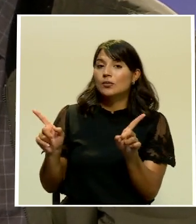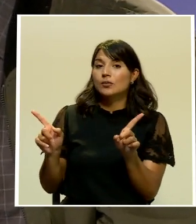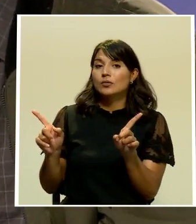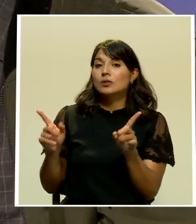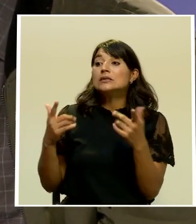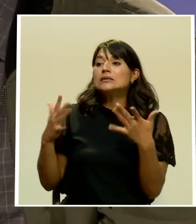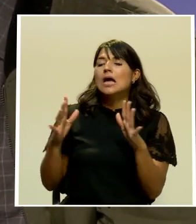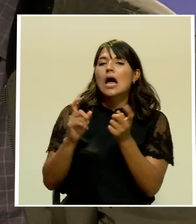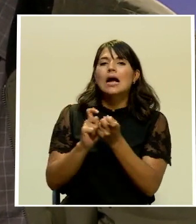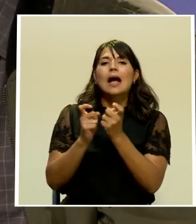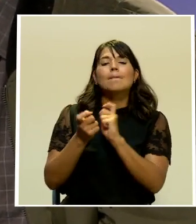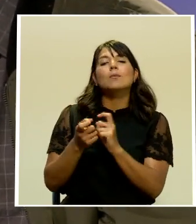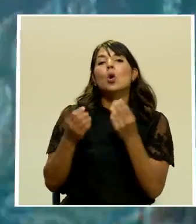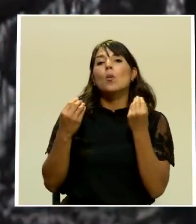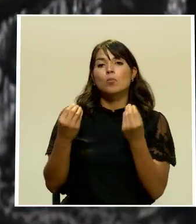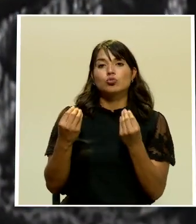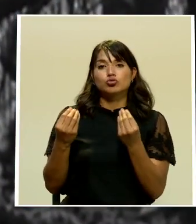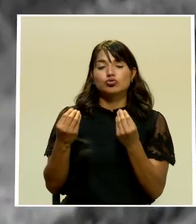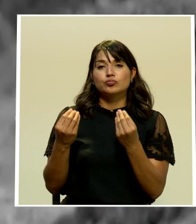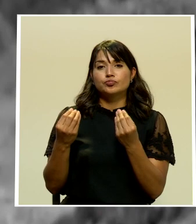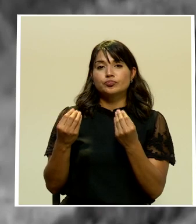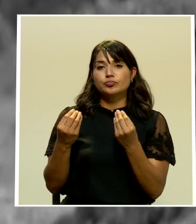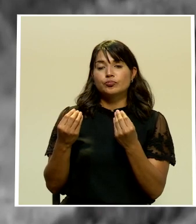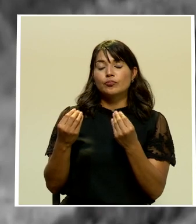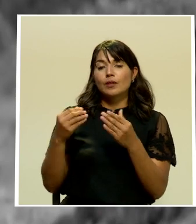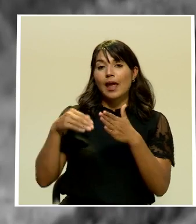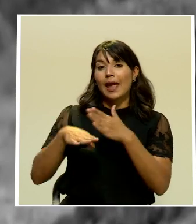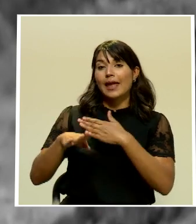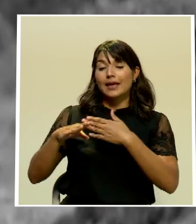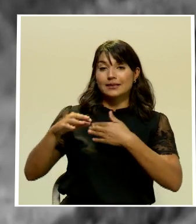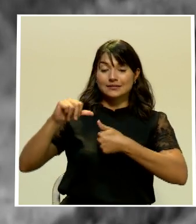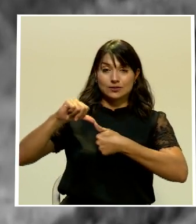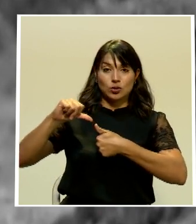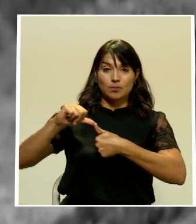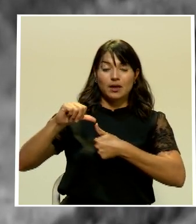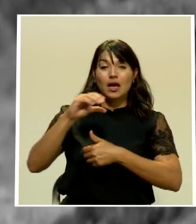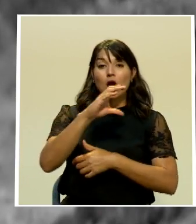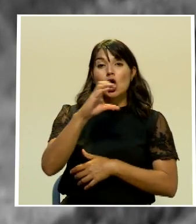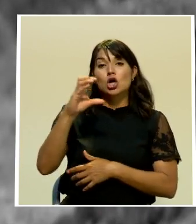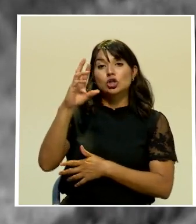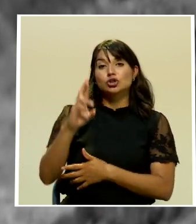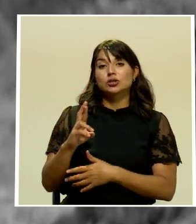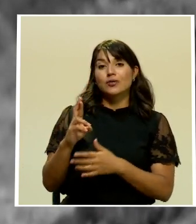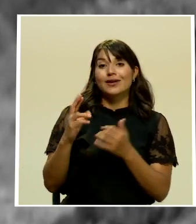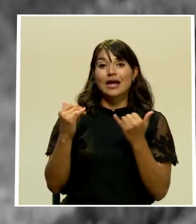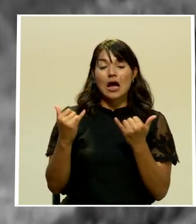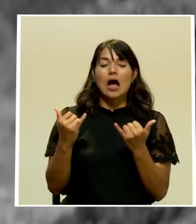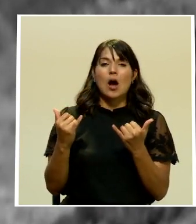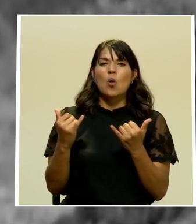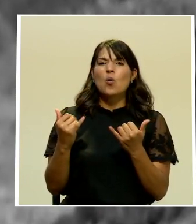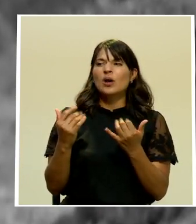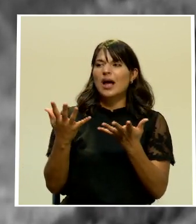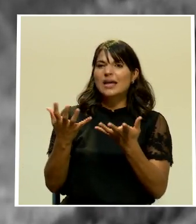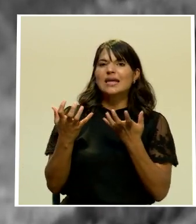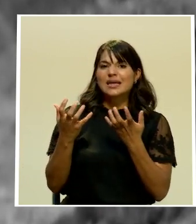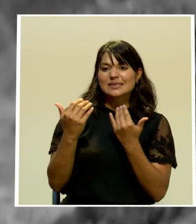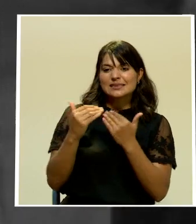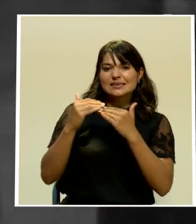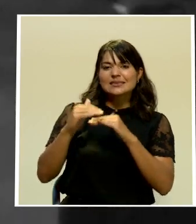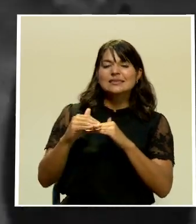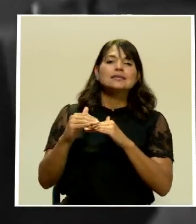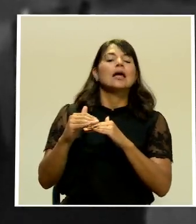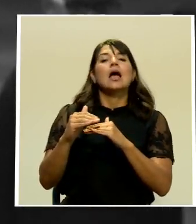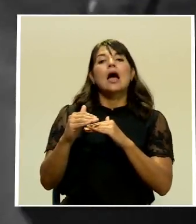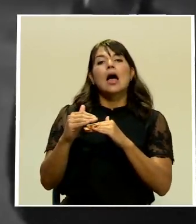ha cambiado mucho el panorama en la región. Costa Rica, que ahorita se está planteando unos recortes al sector cultural